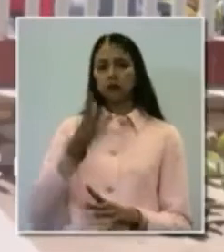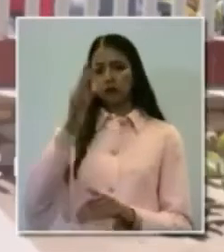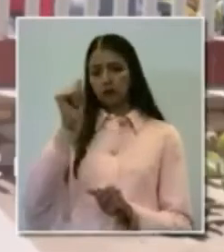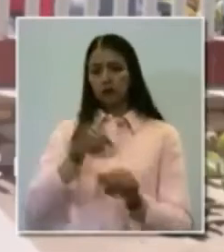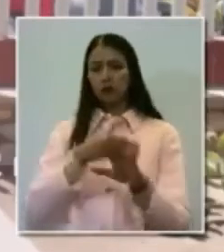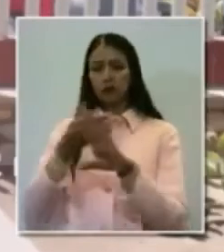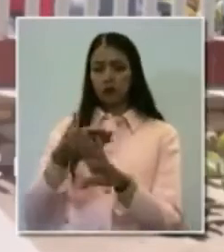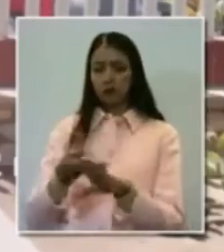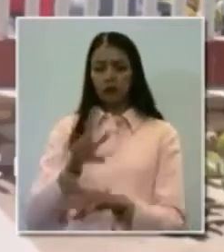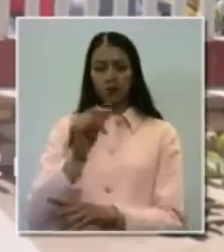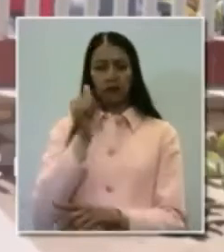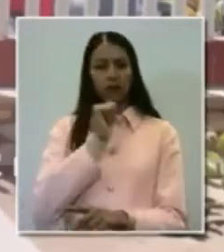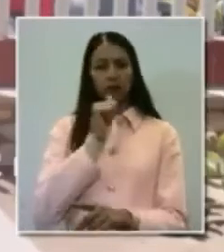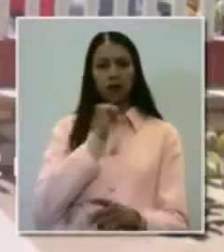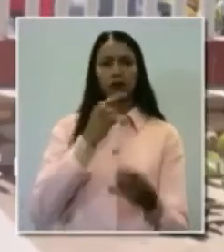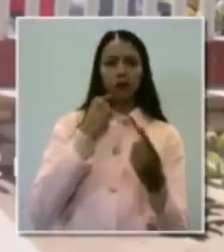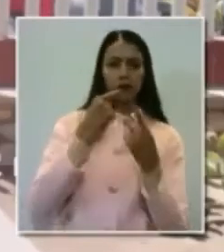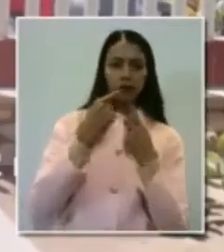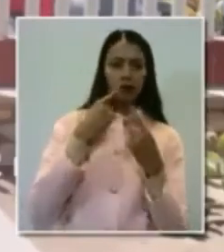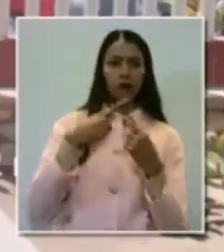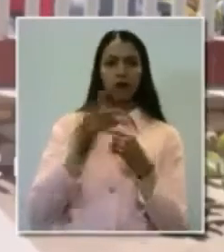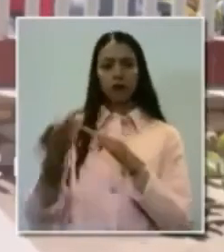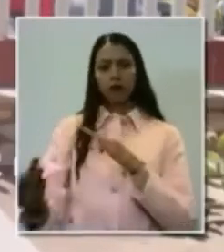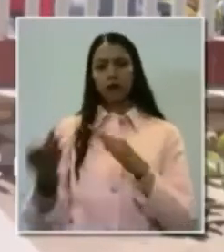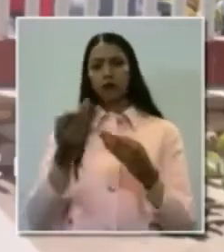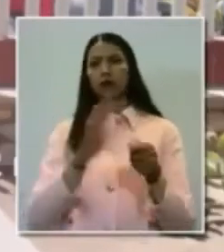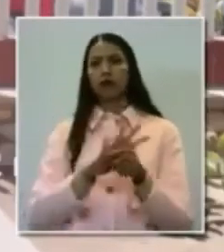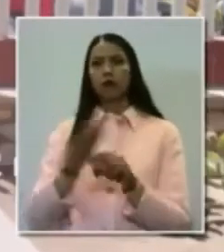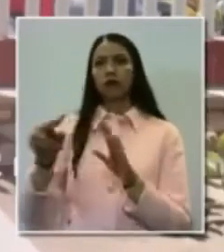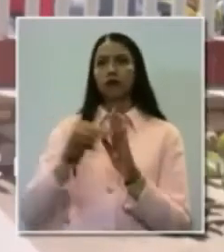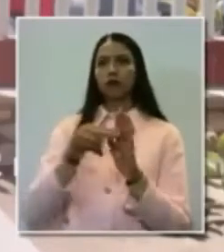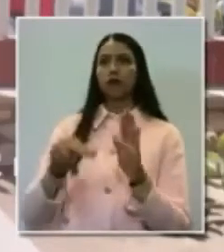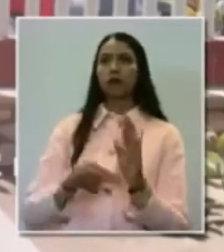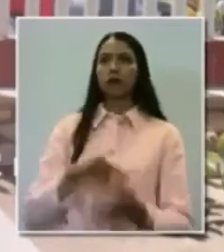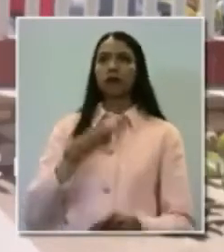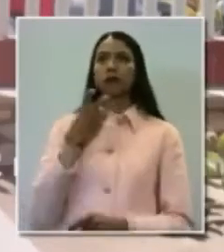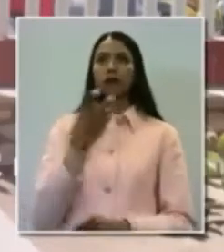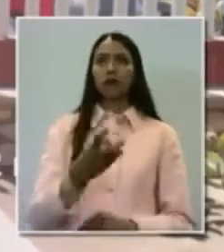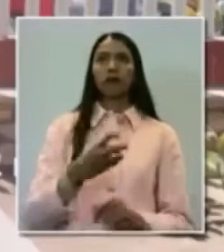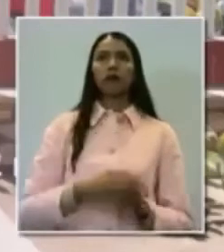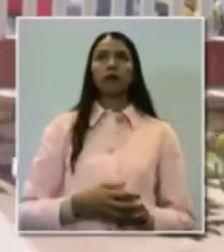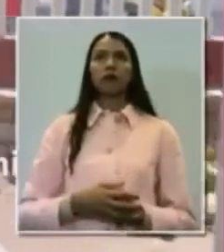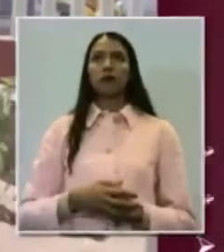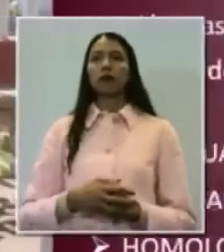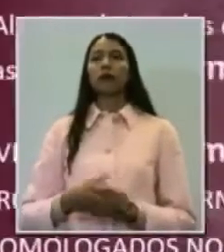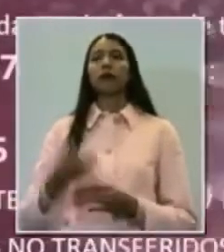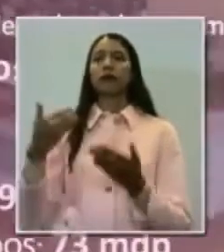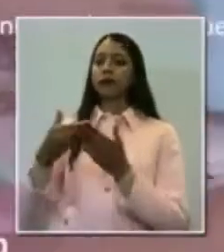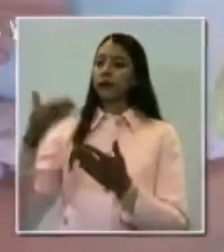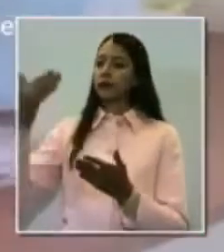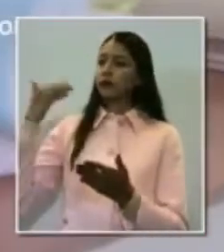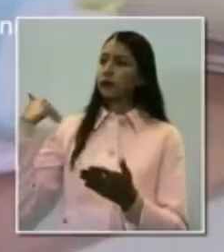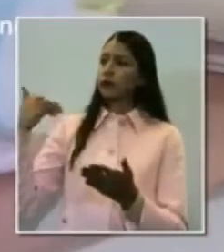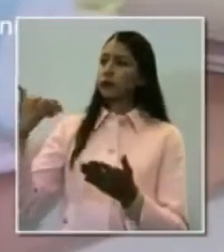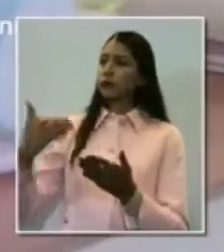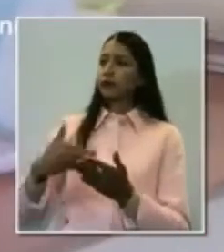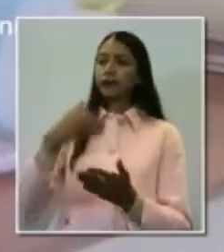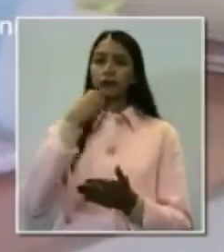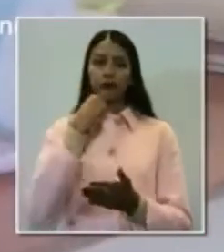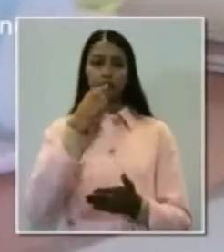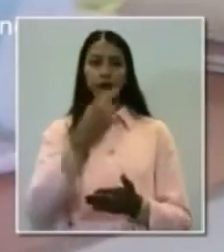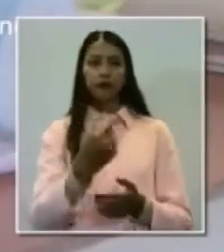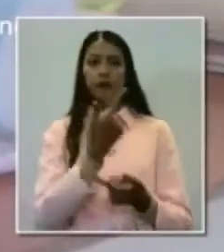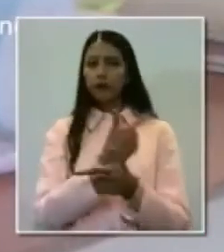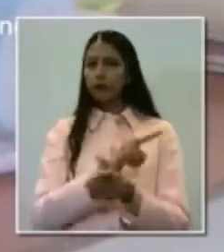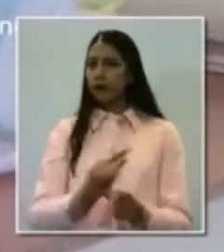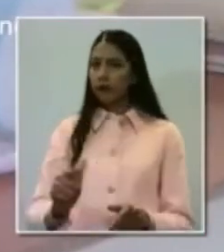será el diálogo, pero el acercamiento debe ser conforme a la norma. Por tanto, desde el principio que se señaló,